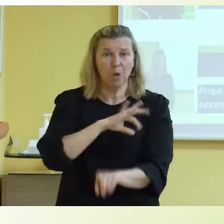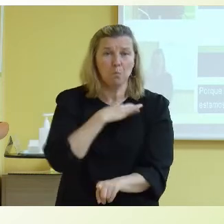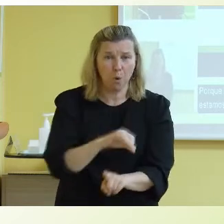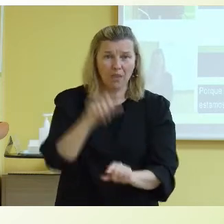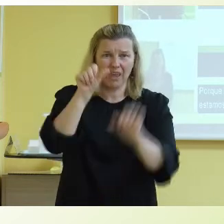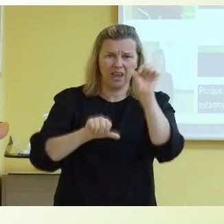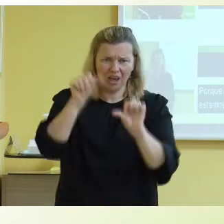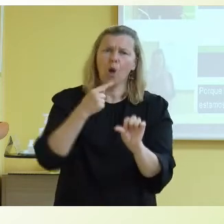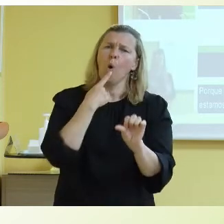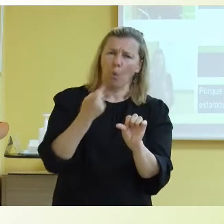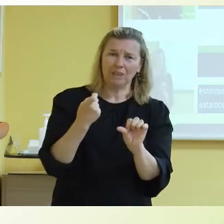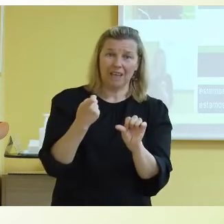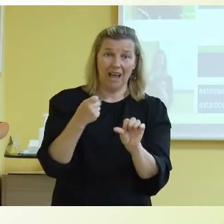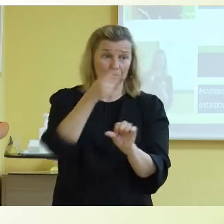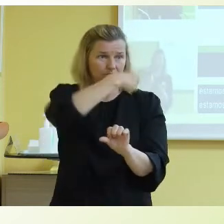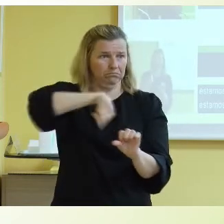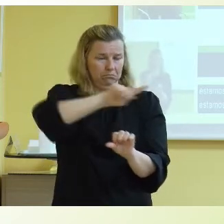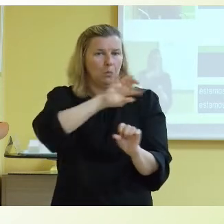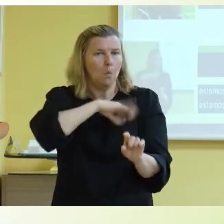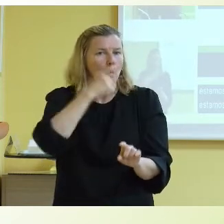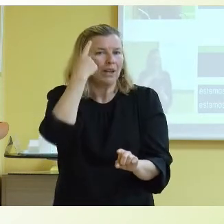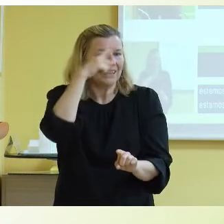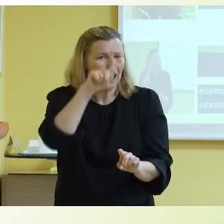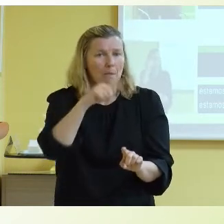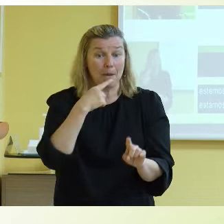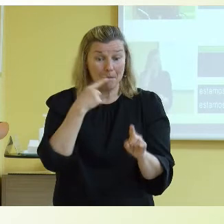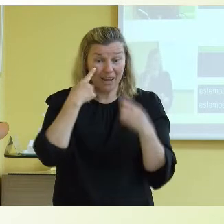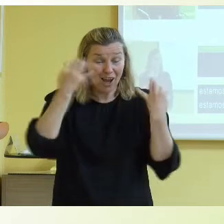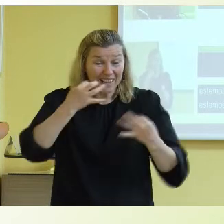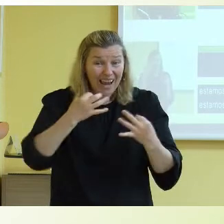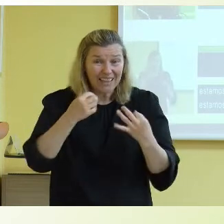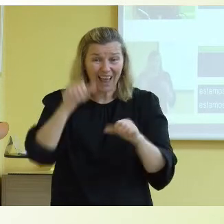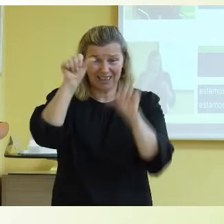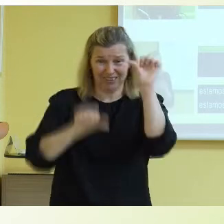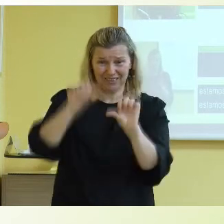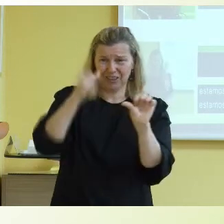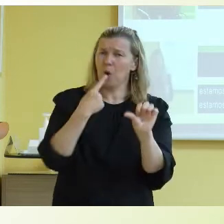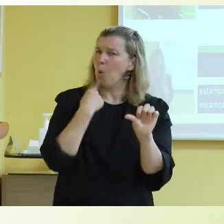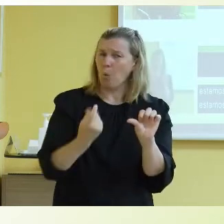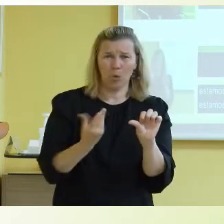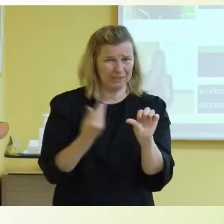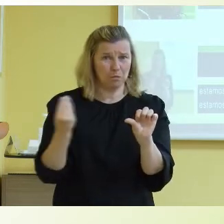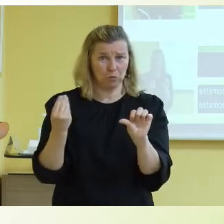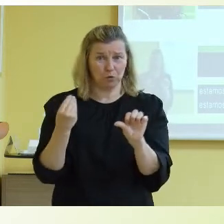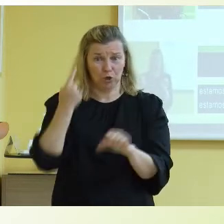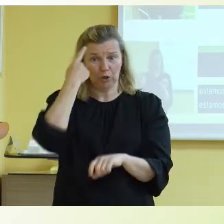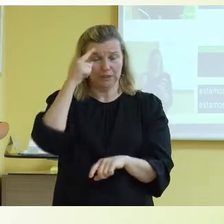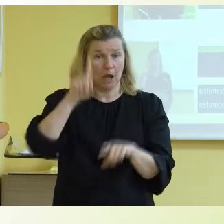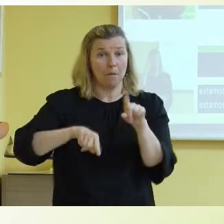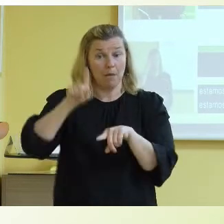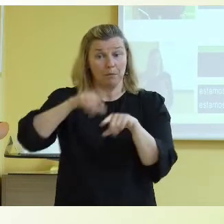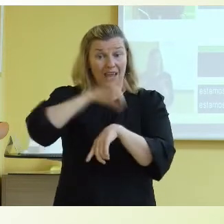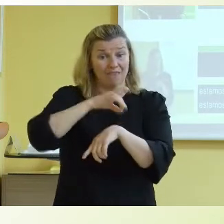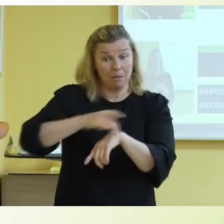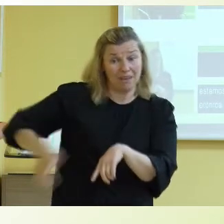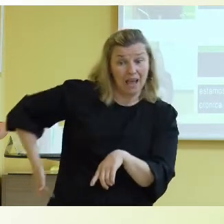dentro pero es menos habitual evaluar eso porque es mucho más difícil en la práctica, porque sabemos que hay enfermos con hepatopatía crónica que pueden hacer una vida normal hasta que ya